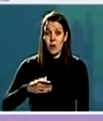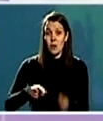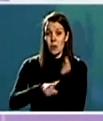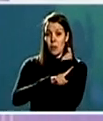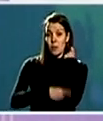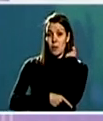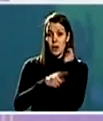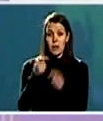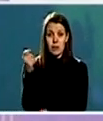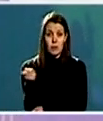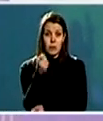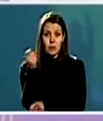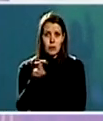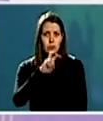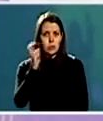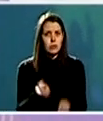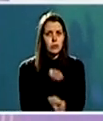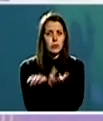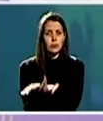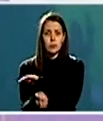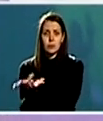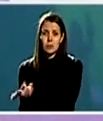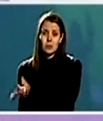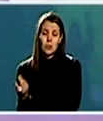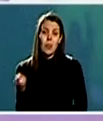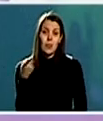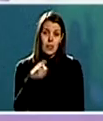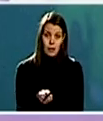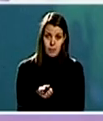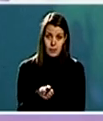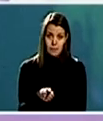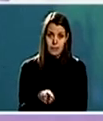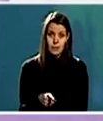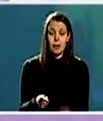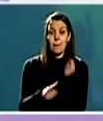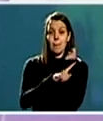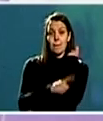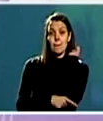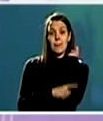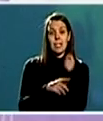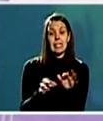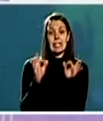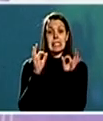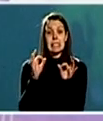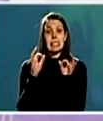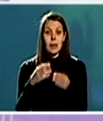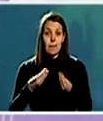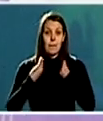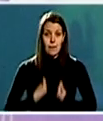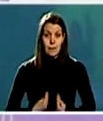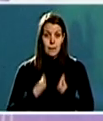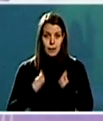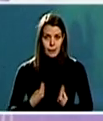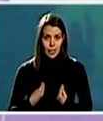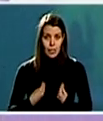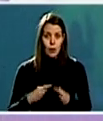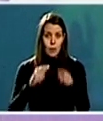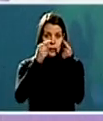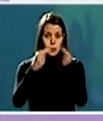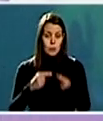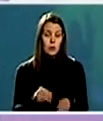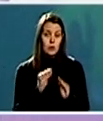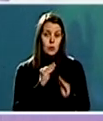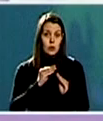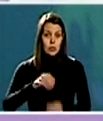meses Está prevista apertura dos parques comarca de barreiros chantada e sarria audica obras do de viveiro terá lugar a